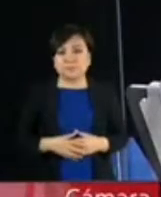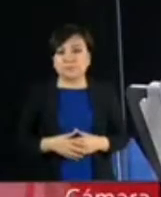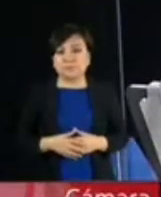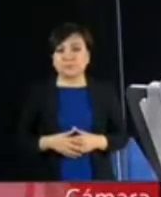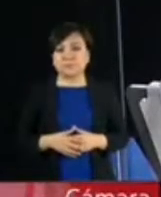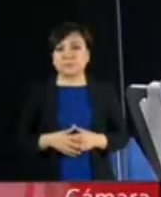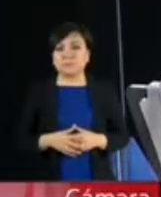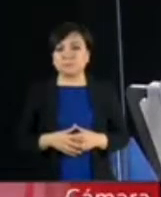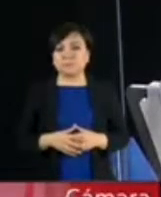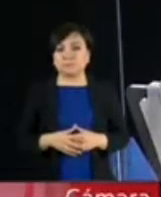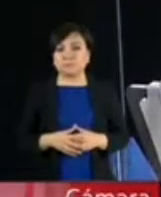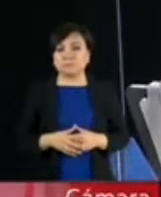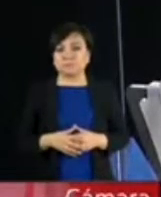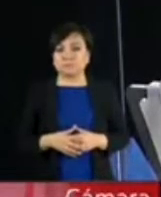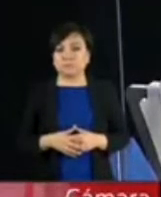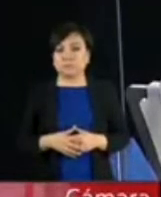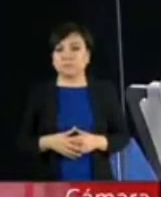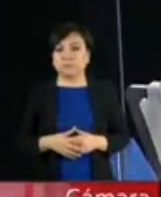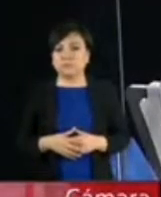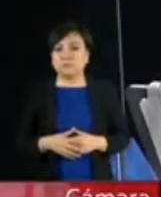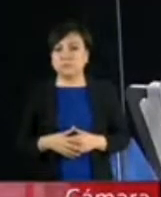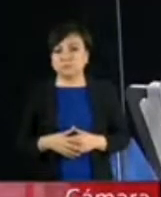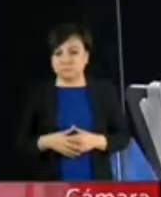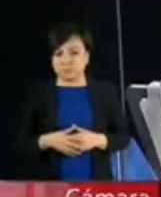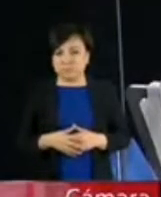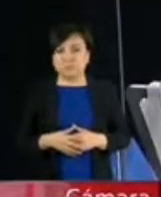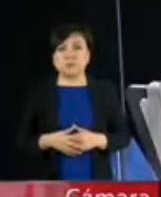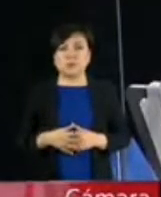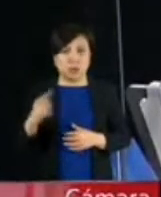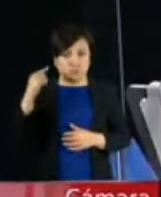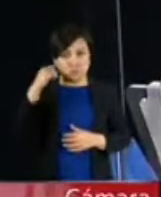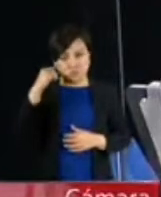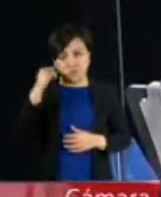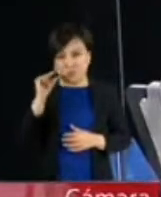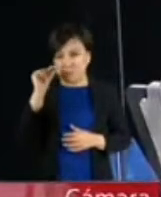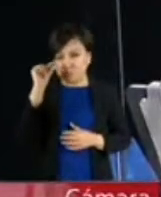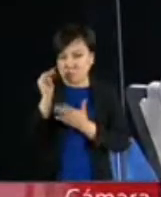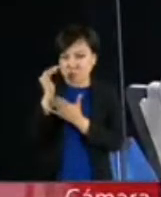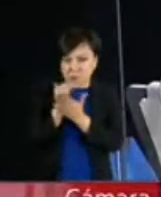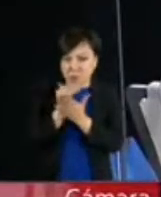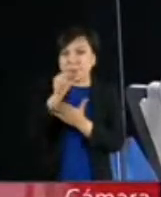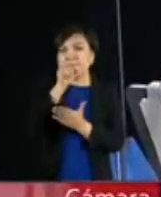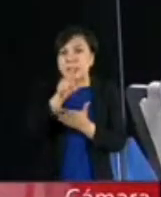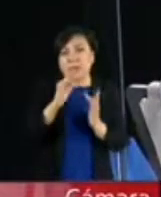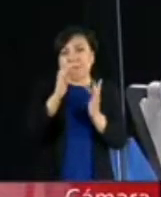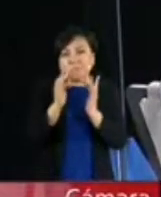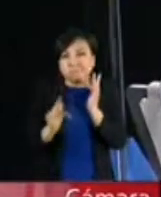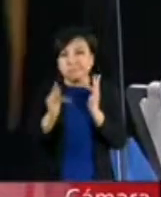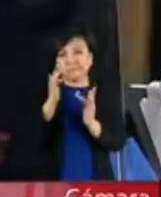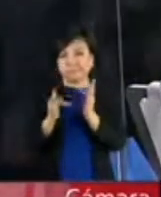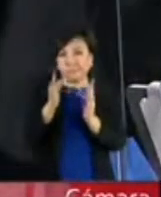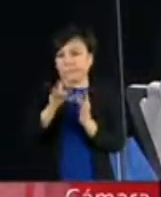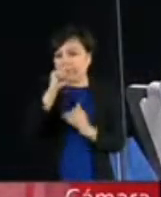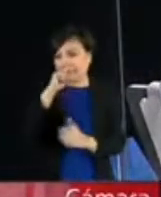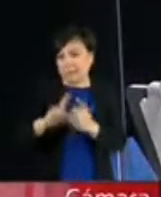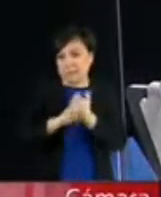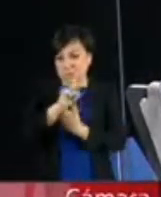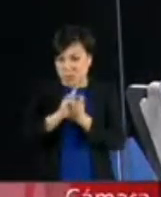Sí, ¿me escucha, senadora? Va muy bajo y con interrupciones, senadora